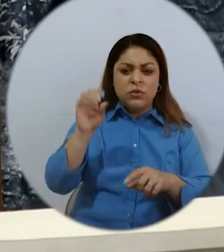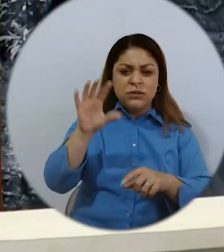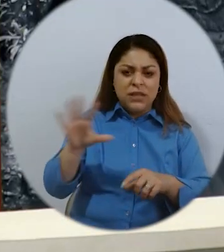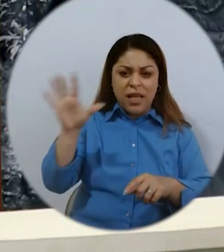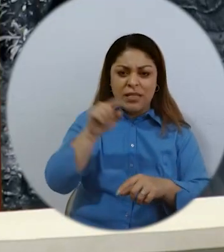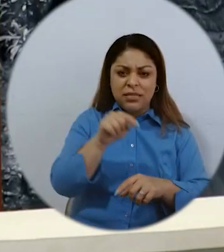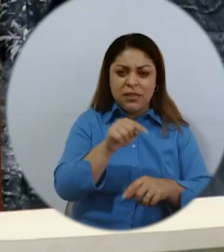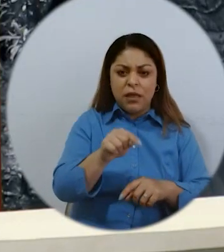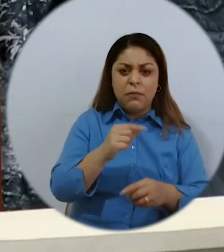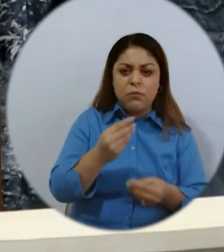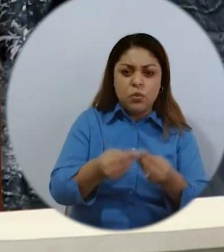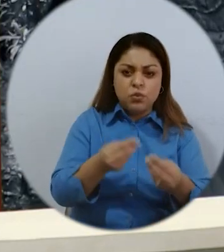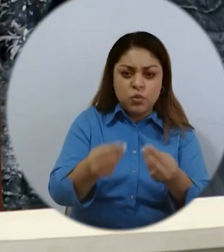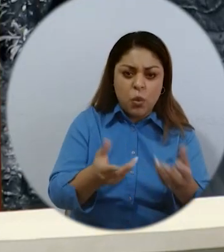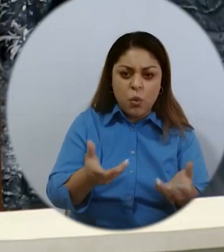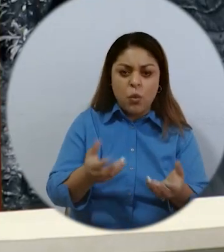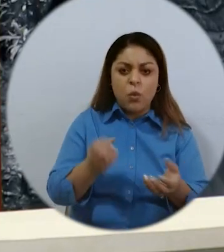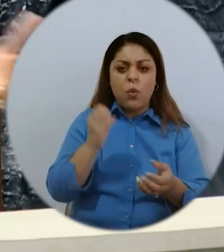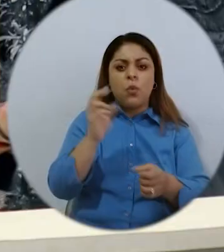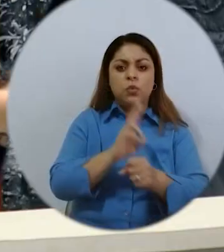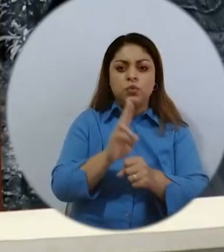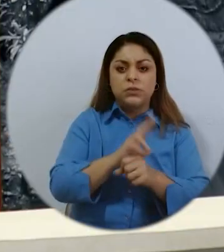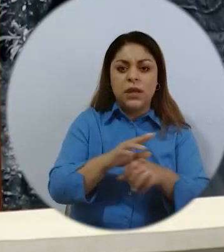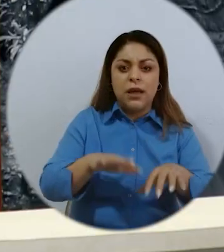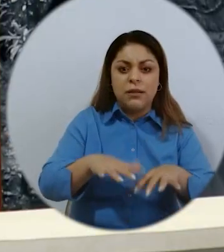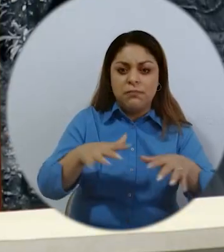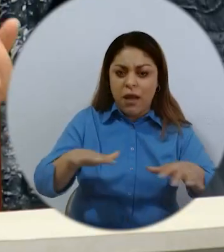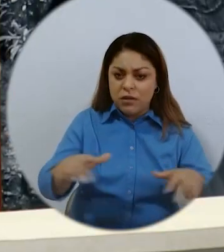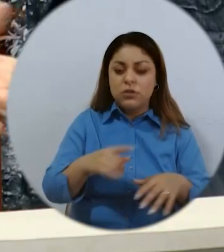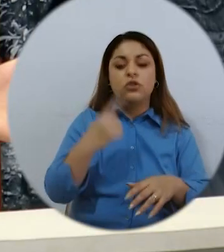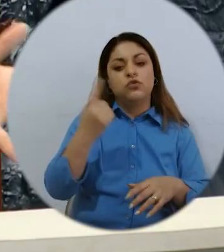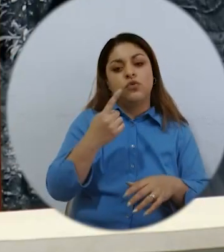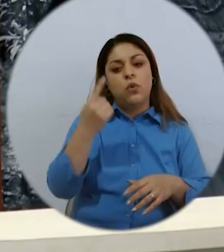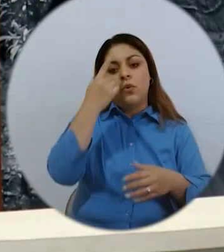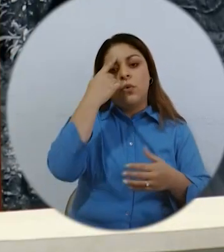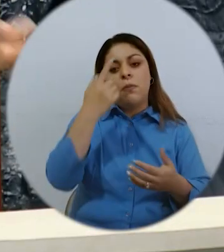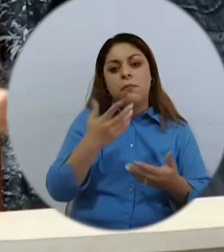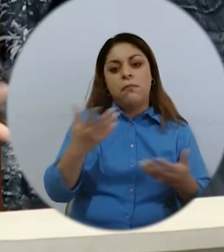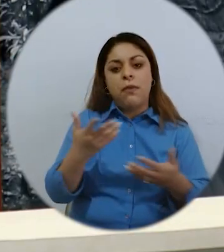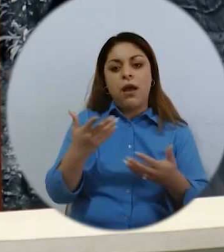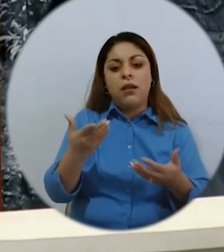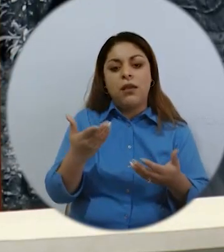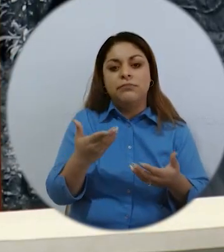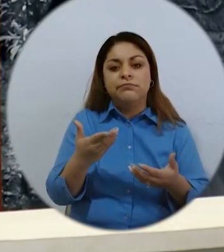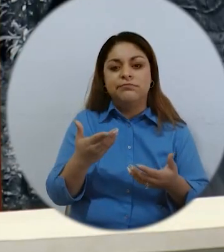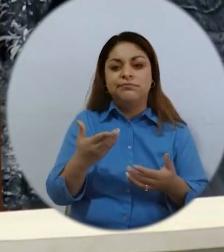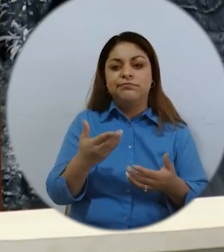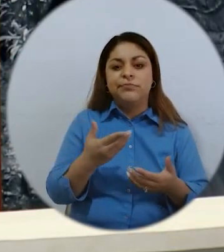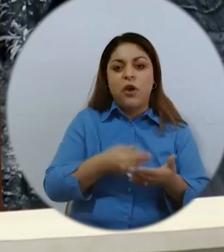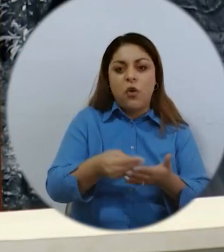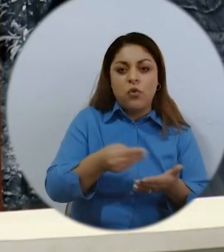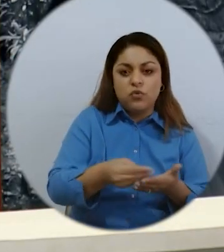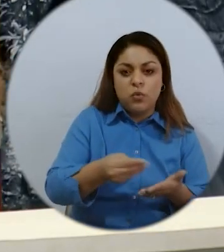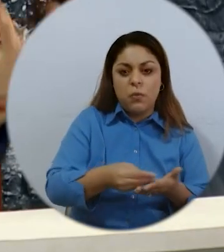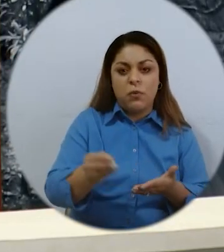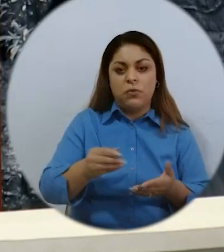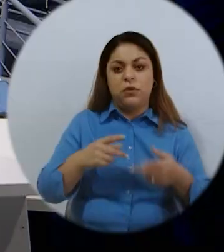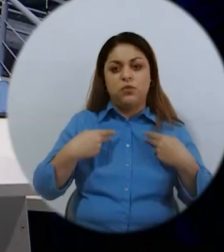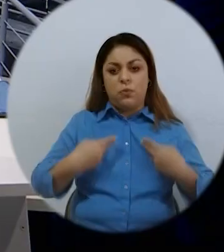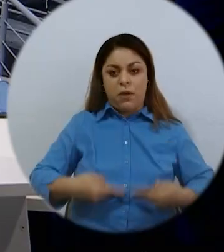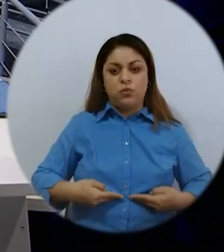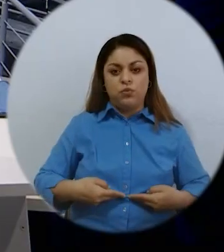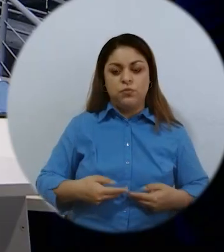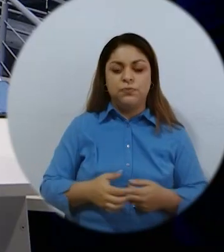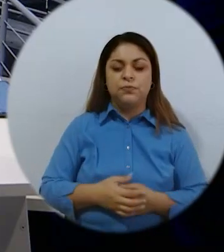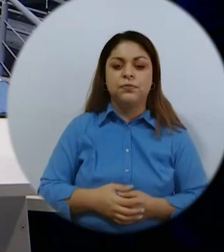occidental de producción o de utilización del mar solamente para efectos de consumo